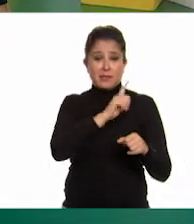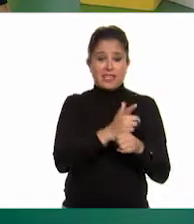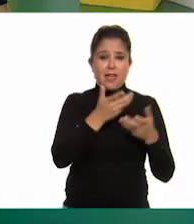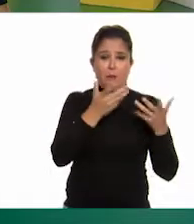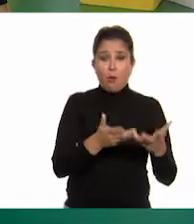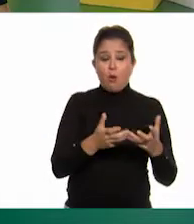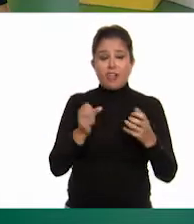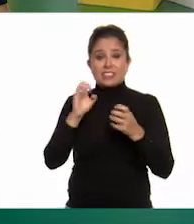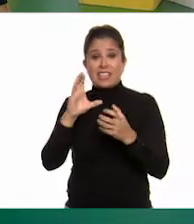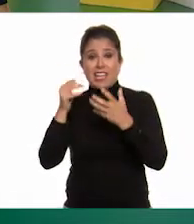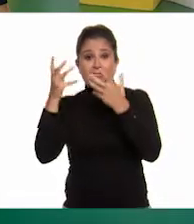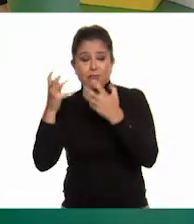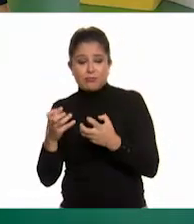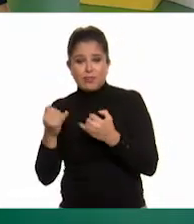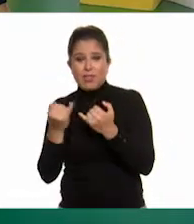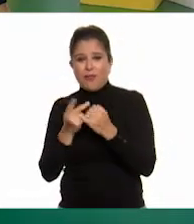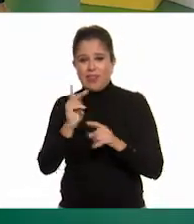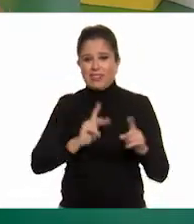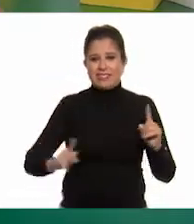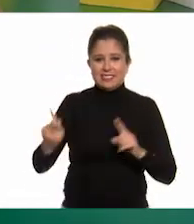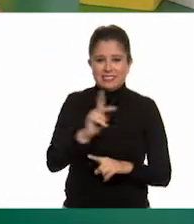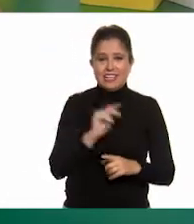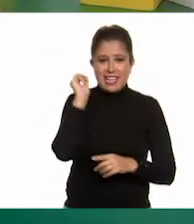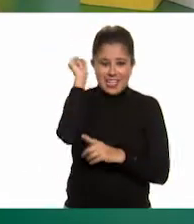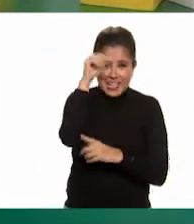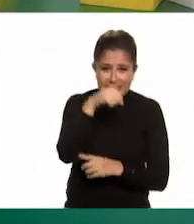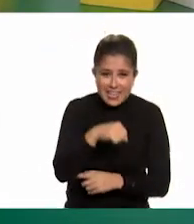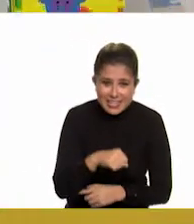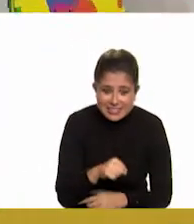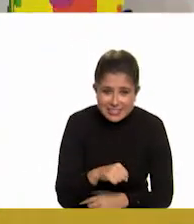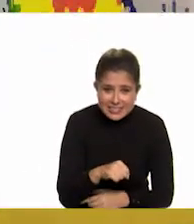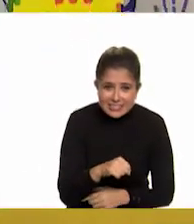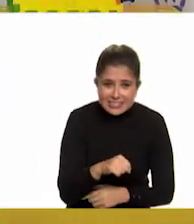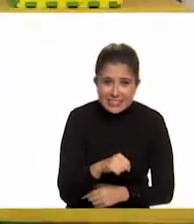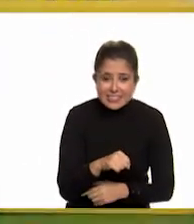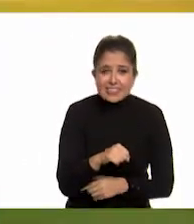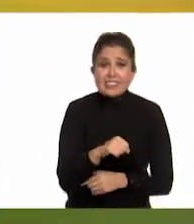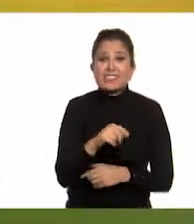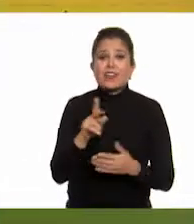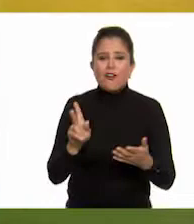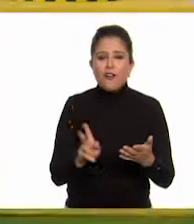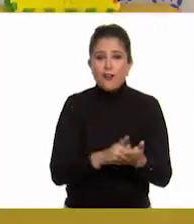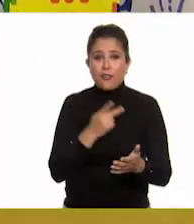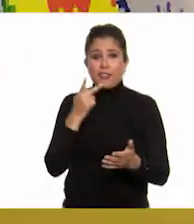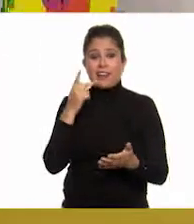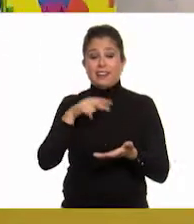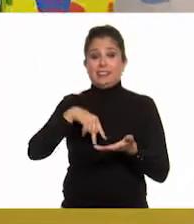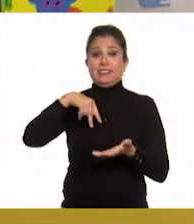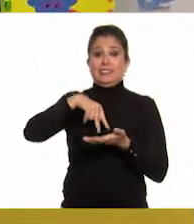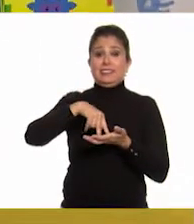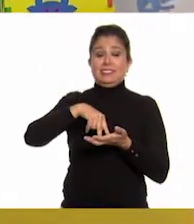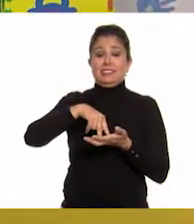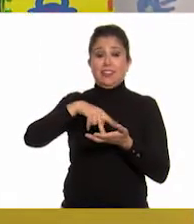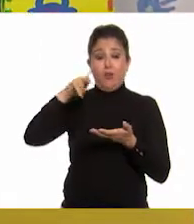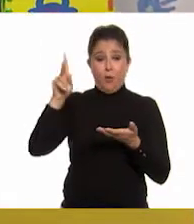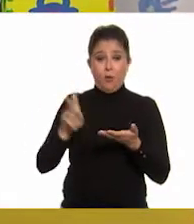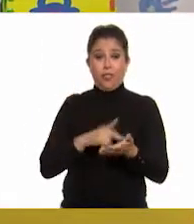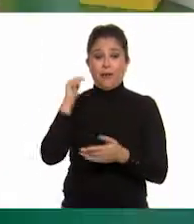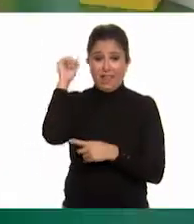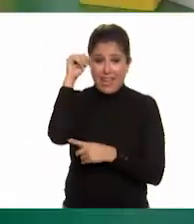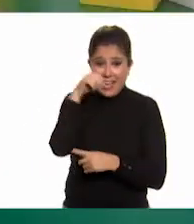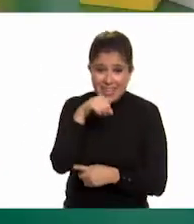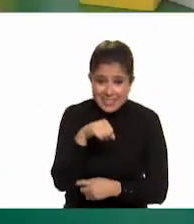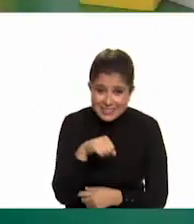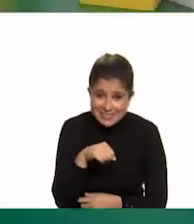y se seca como los demás. Cuando digan agáchense, nos vamos a agachar. Cómo se juega. Y vuélvanse, nos paramos. Y cuando dice y vuélvanse a